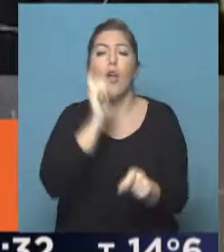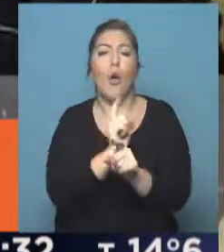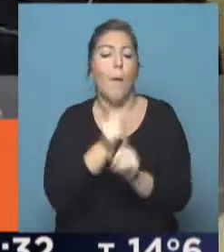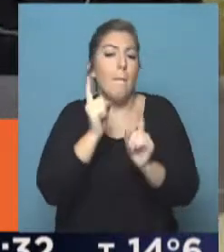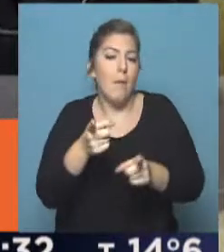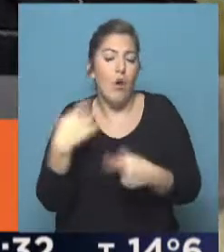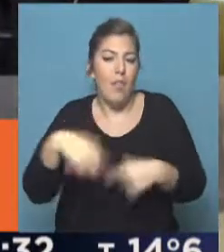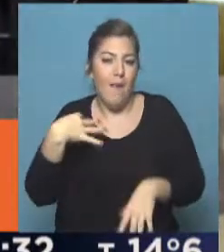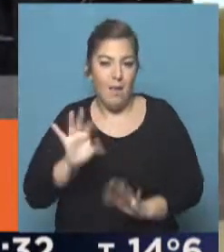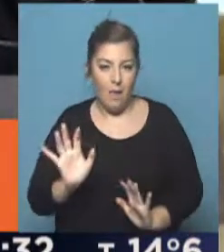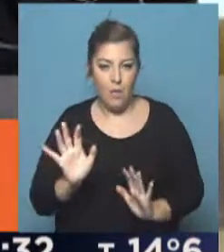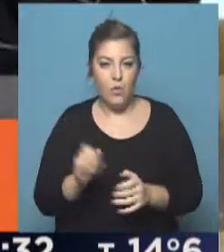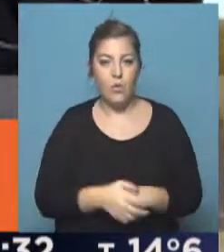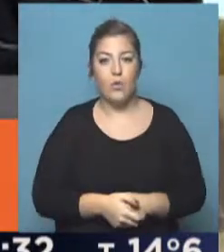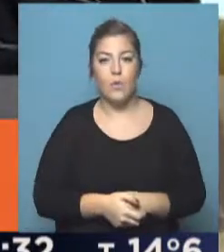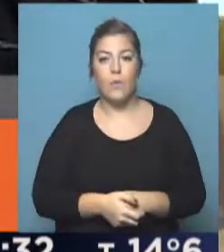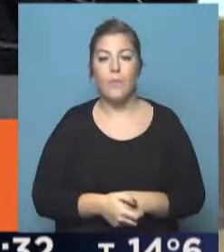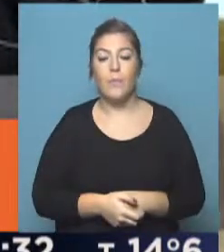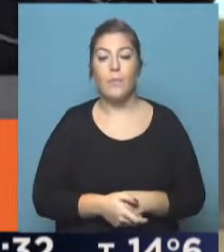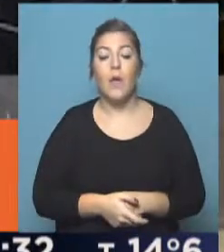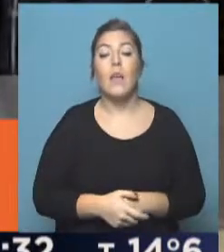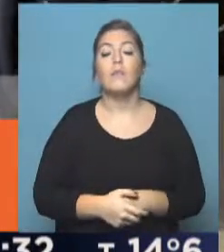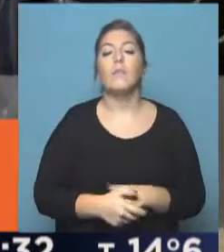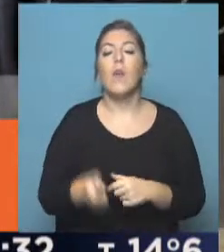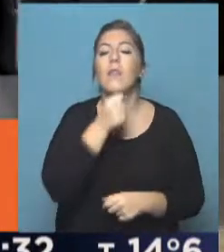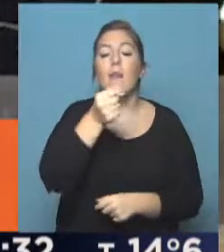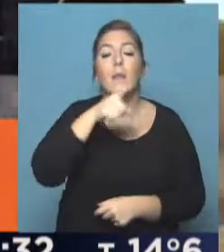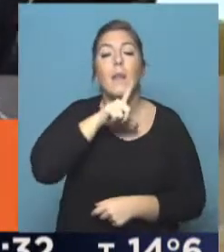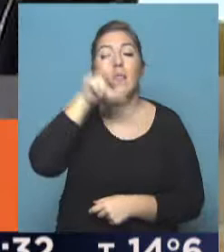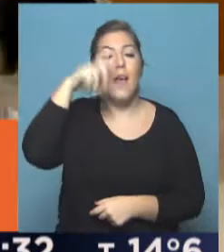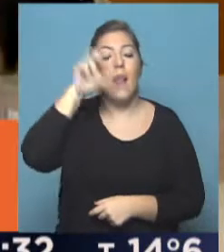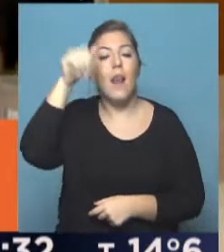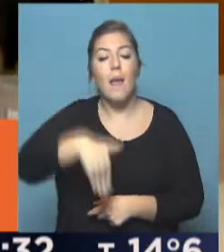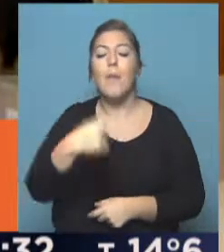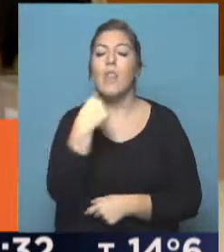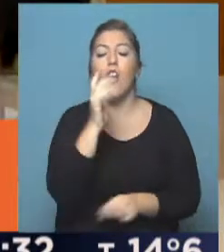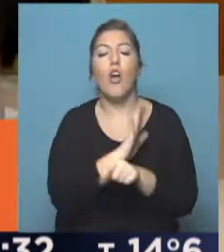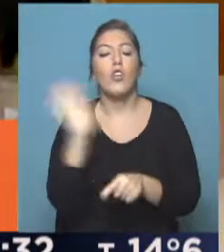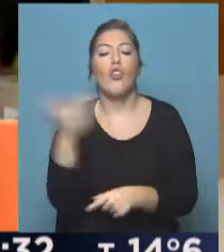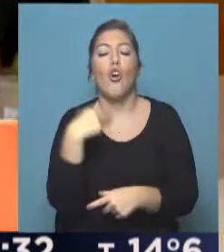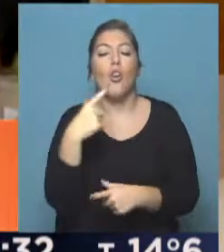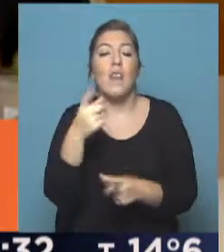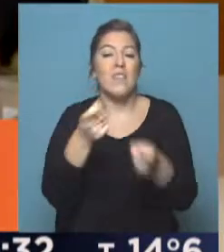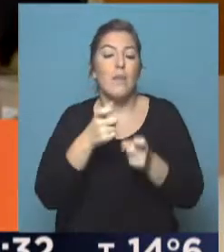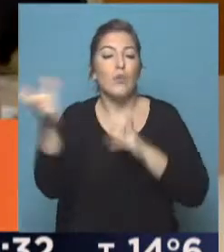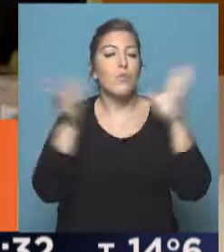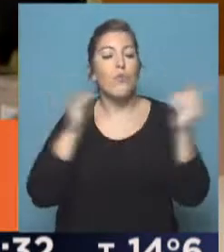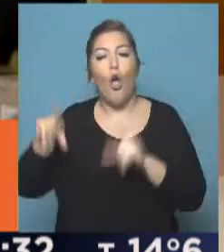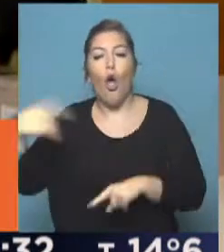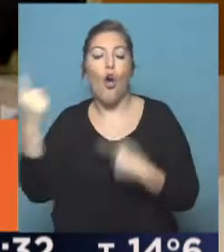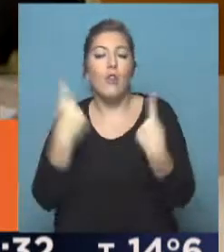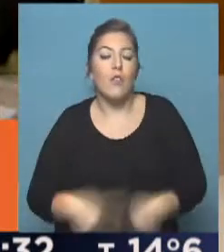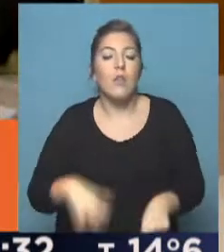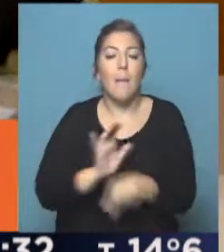que hacer. En una columna para la agencia Telam, el presidente dijo que todos necesitamos de otros para crecer, para desarrollarnos. Con